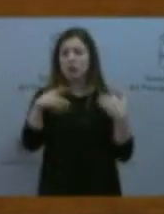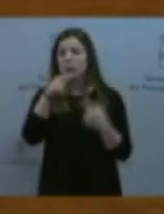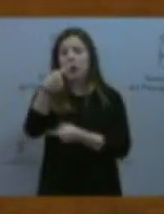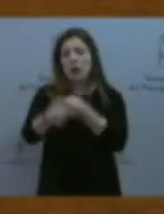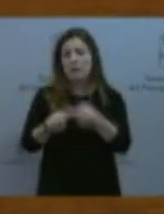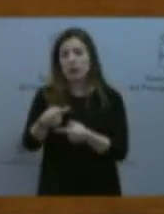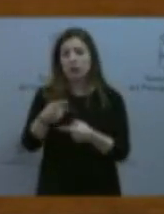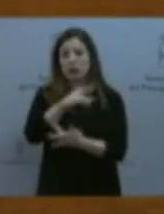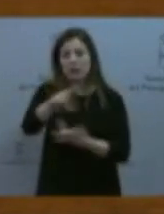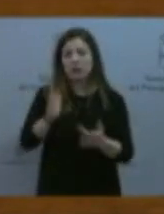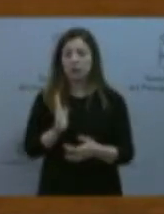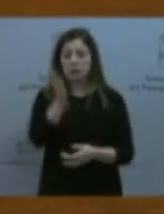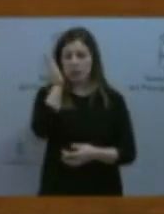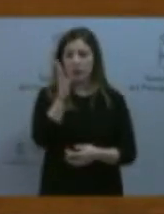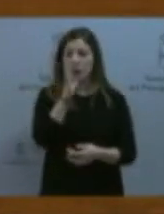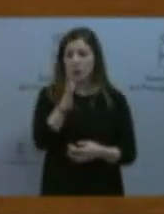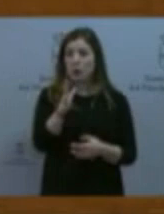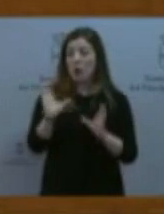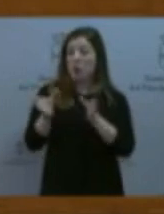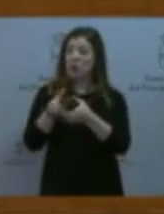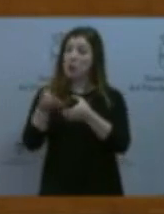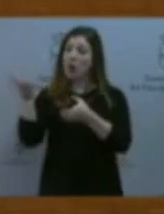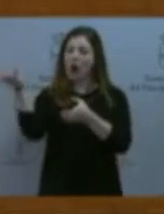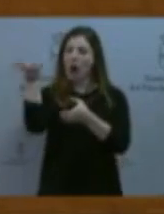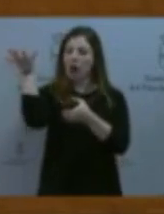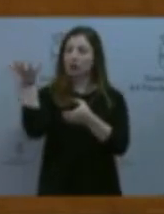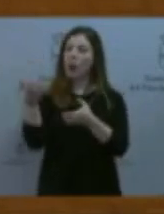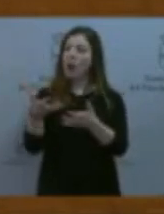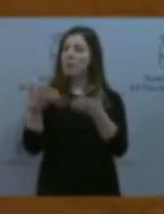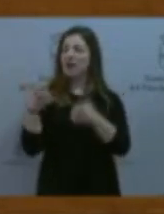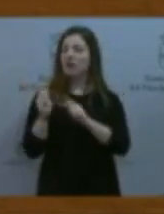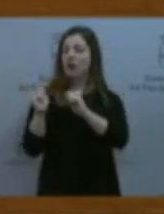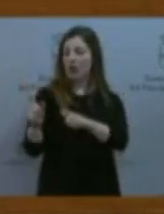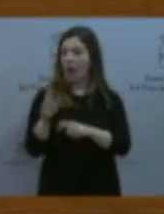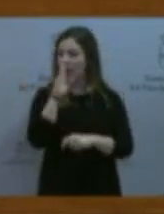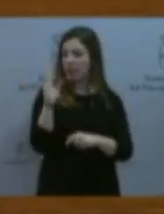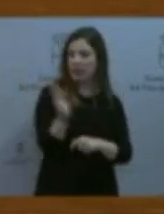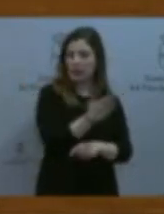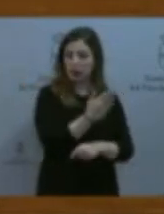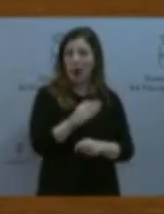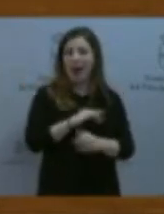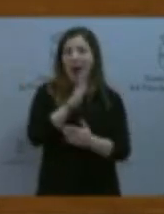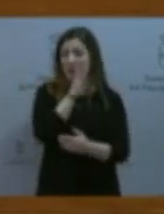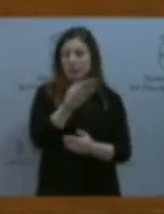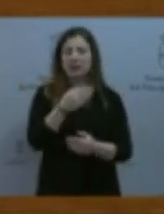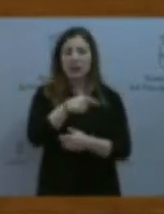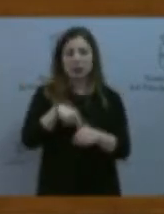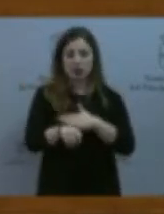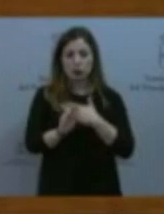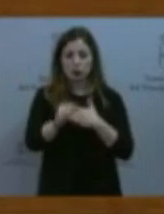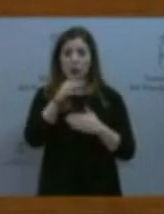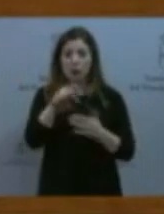beneficiado de ella directamente o de forma indirecta a través de su gestión. Todo ello, y debemos ser